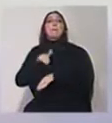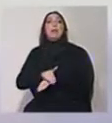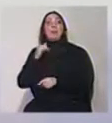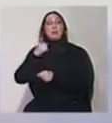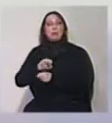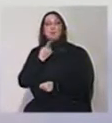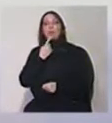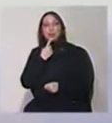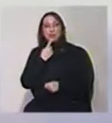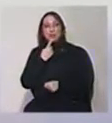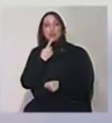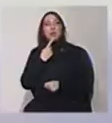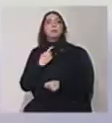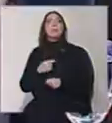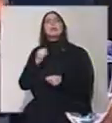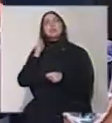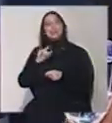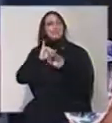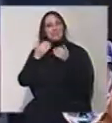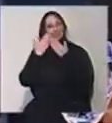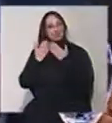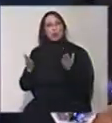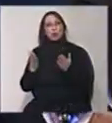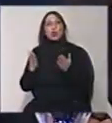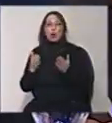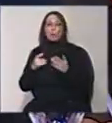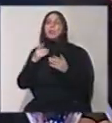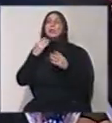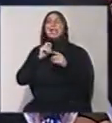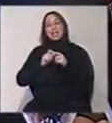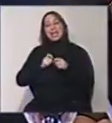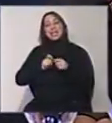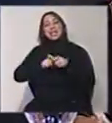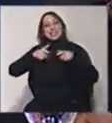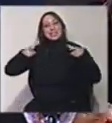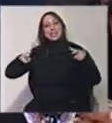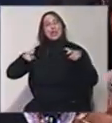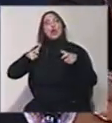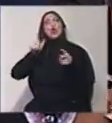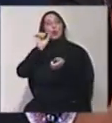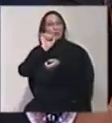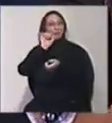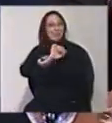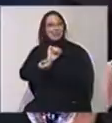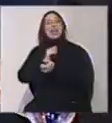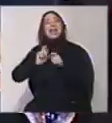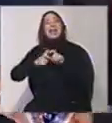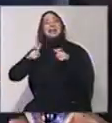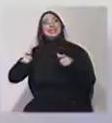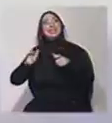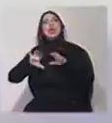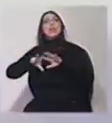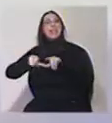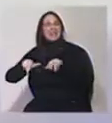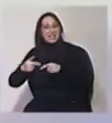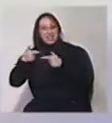si además... se ha demostrado empíricamente que ha crecido la población carcelaria y han crecido los delitos. Sí. Ahora, hay